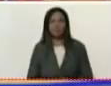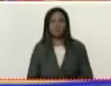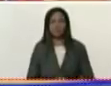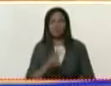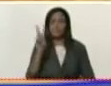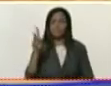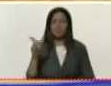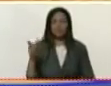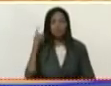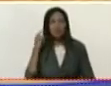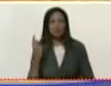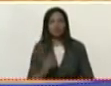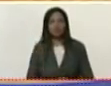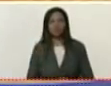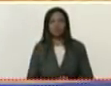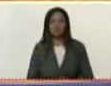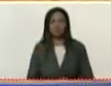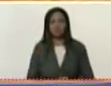venezolana,